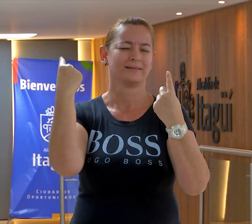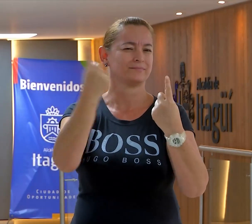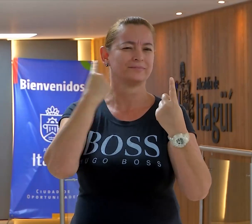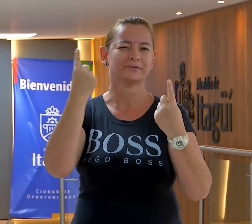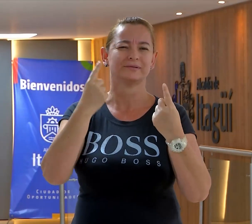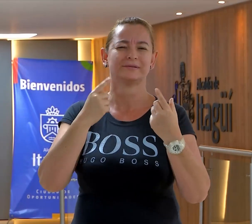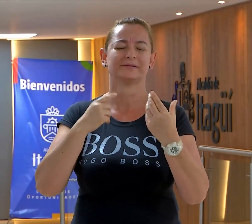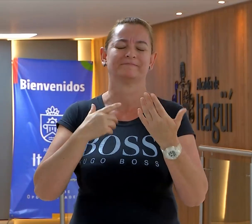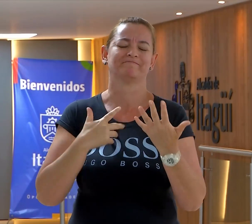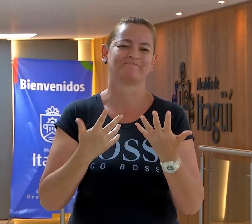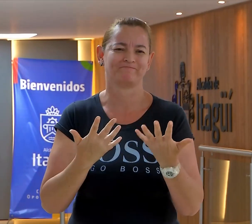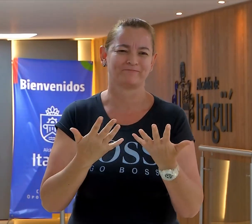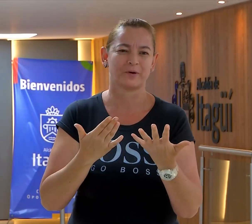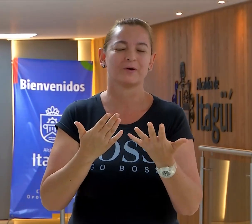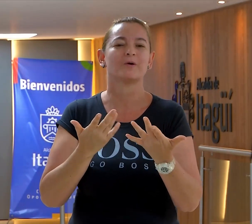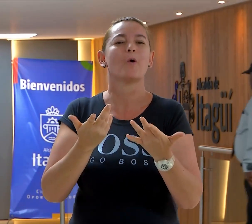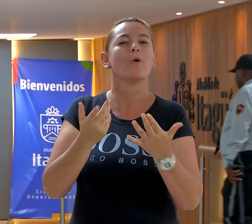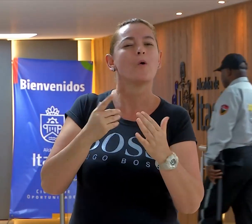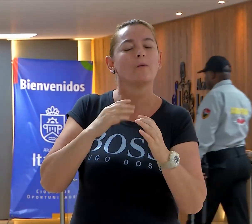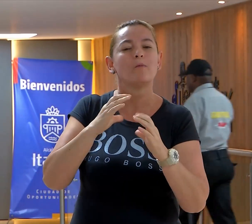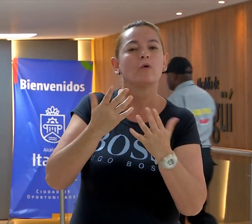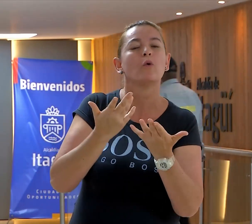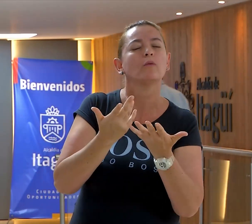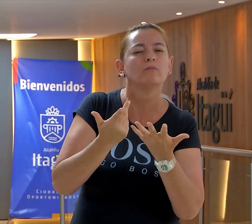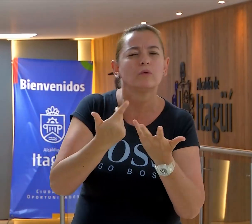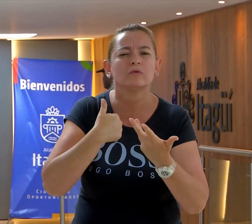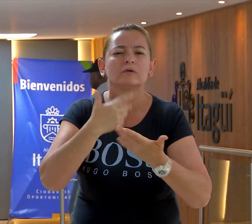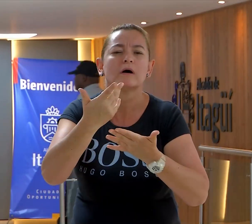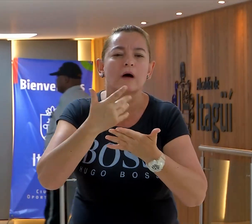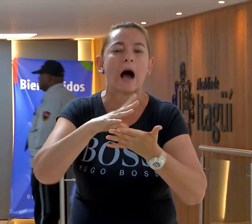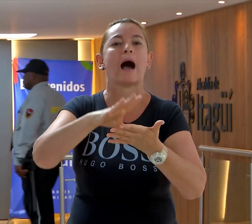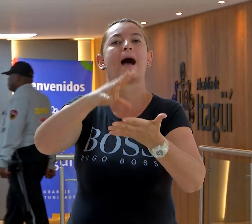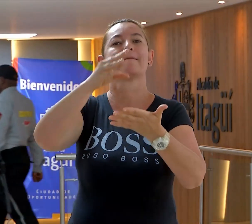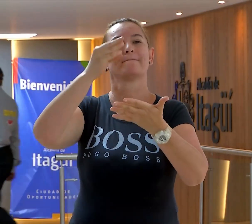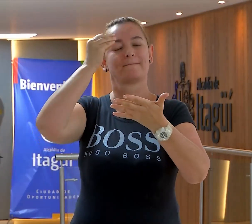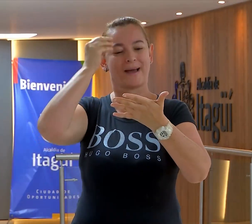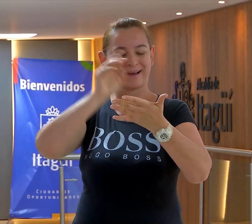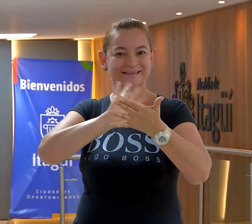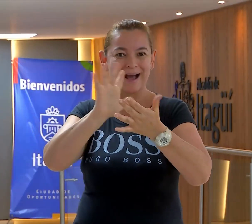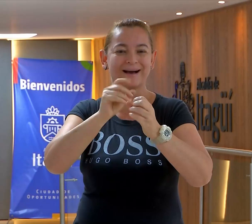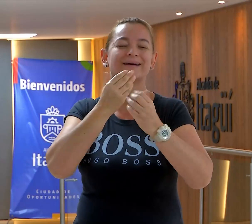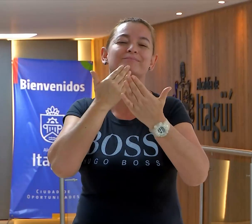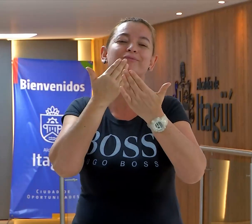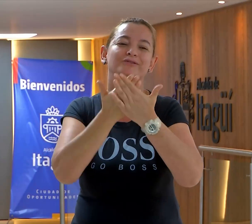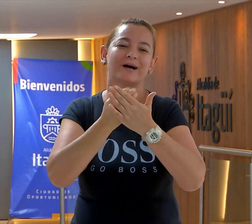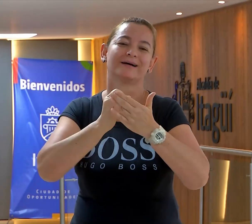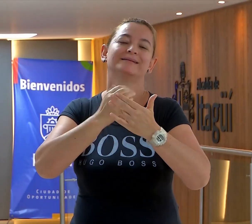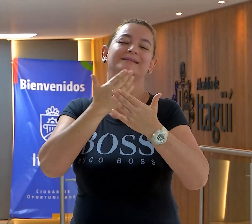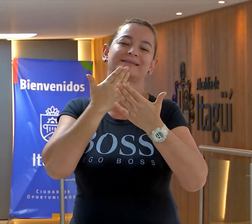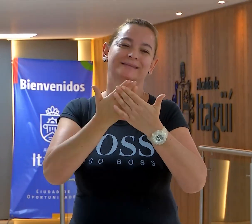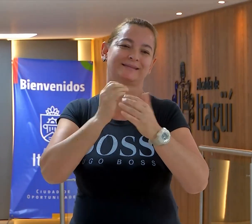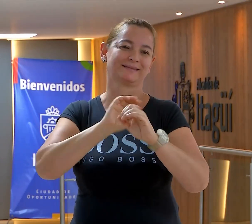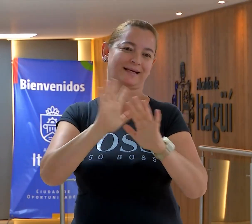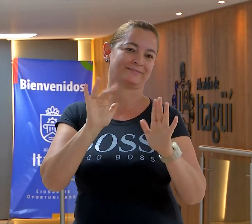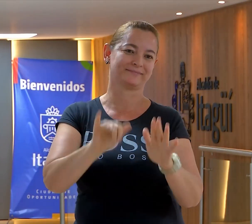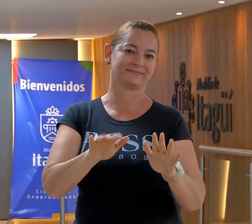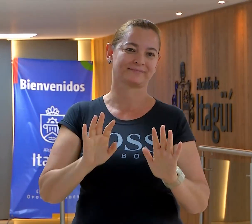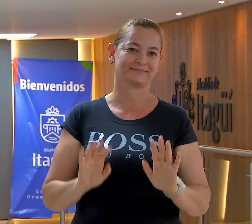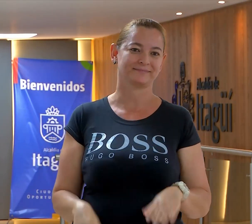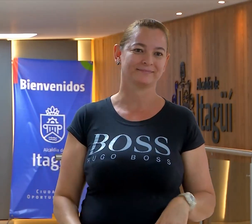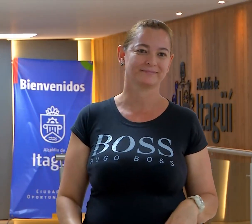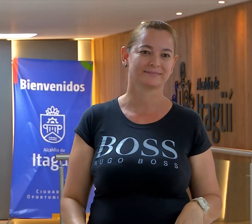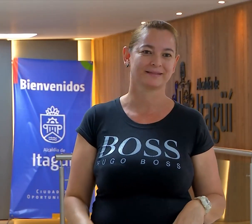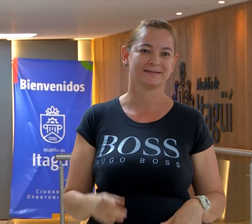es difícil que no me entiendan por ser una persona sorda, a veces me intentan hablar, pero soy sorda profunda, así que no